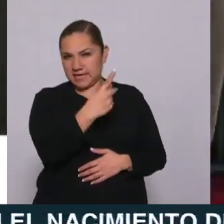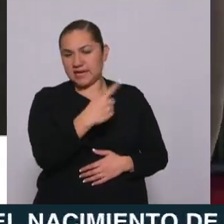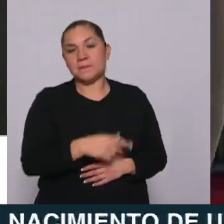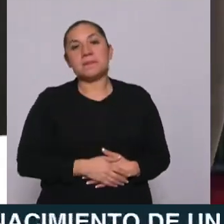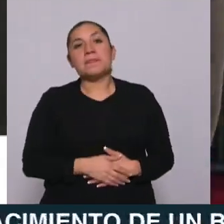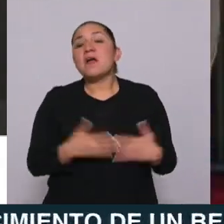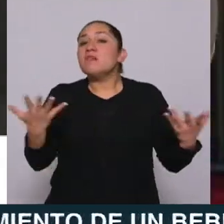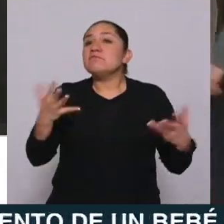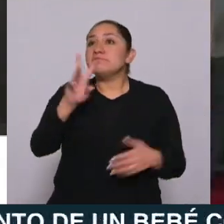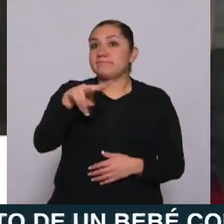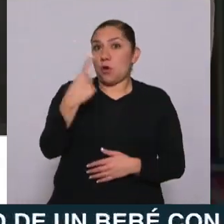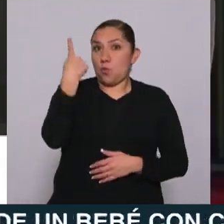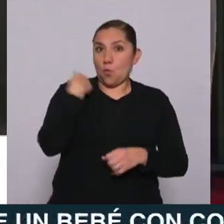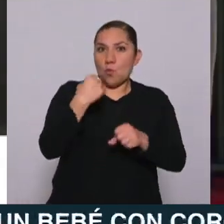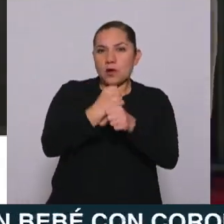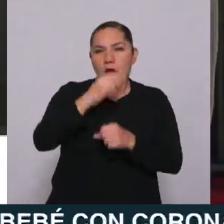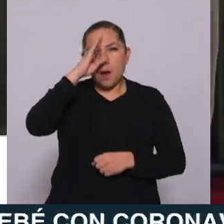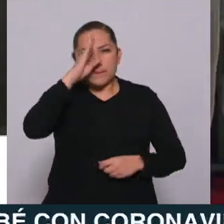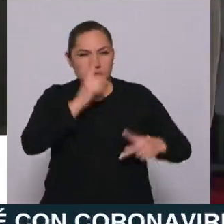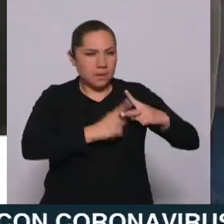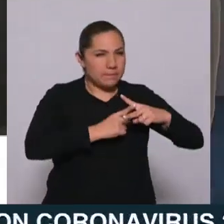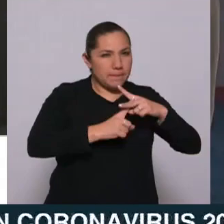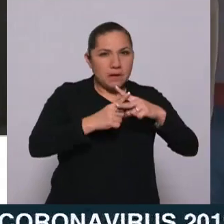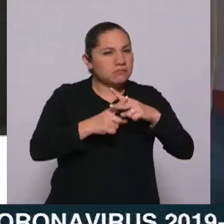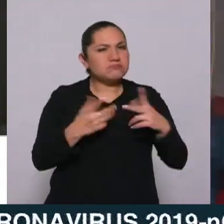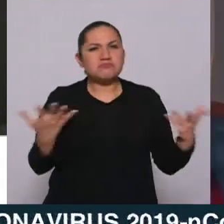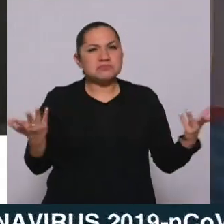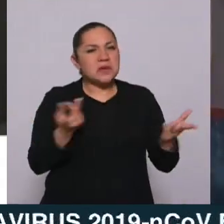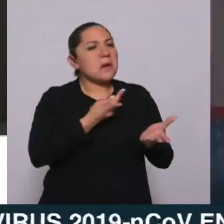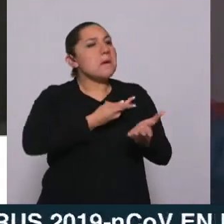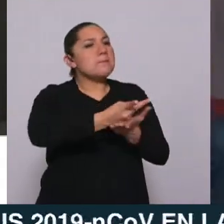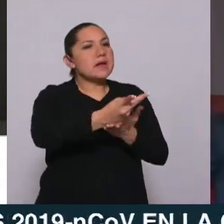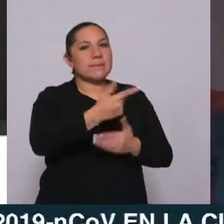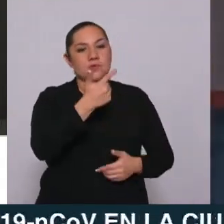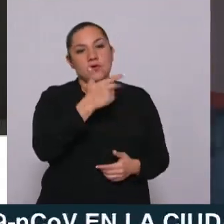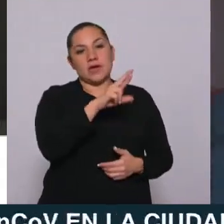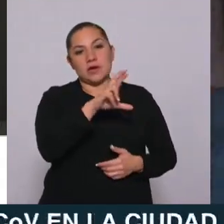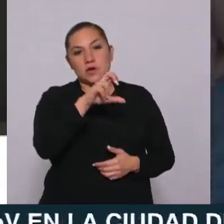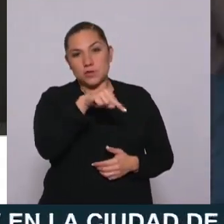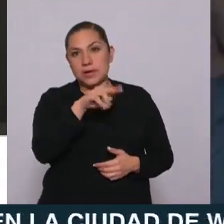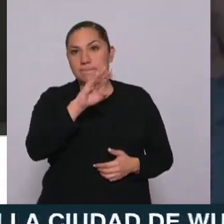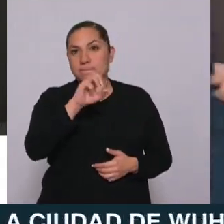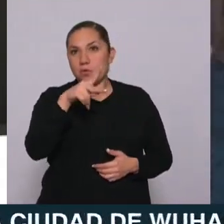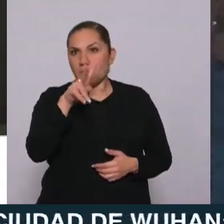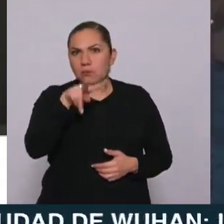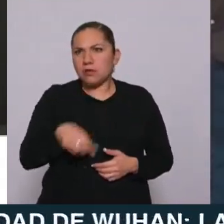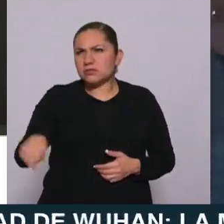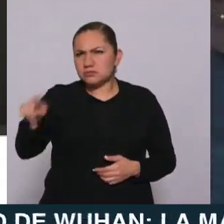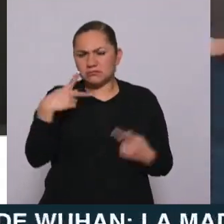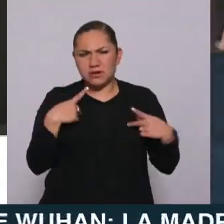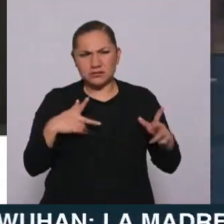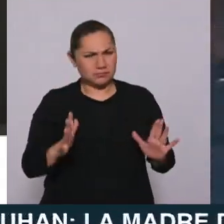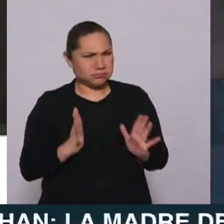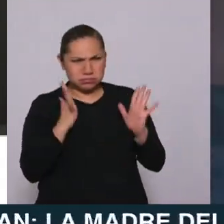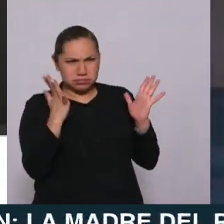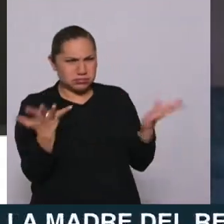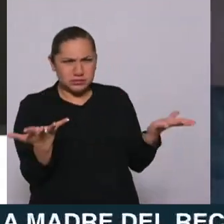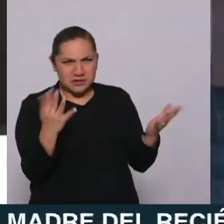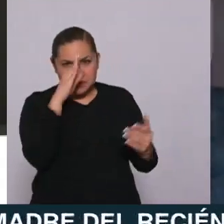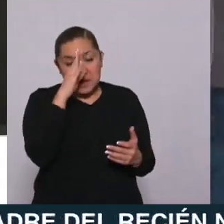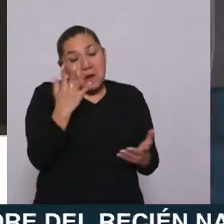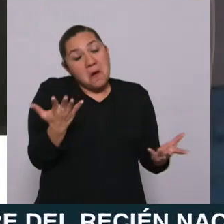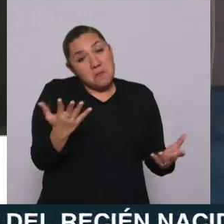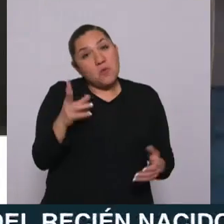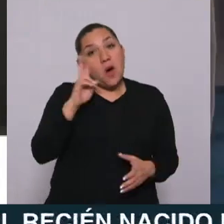la mera hora mejor película fue a Green Book, que nadie lo esperaba. Entonces, creo que lo interesante va a ser eso, va a ser qué decide la Academia